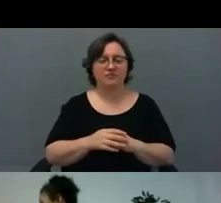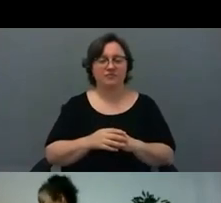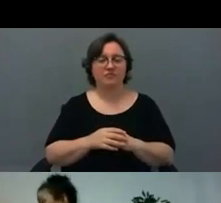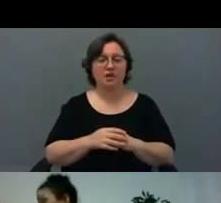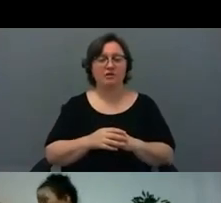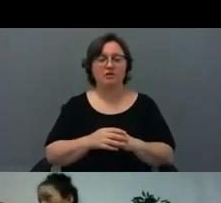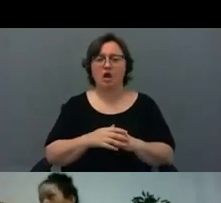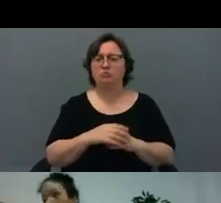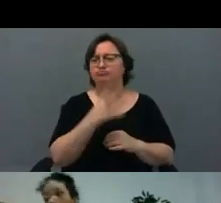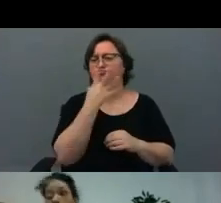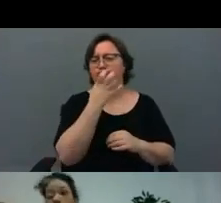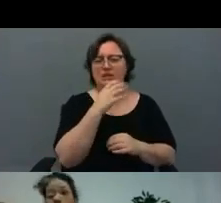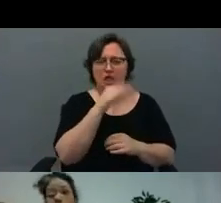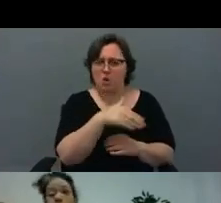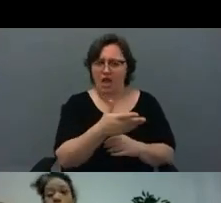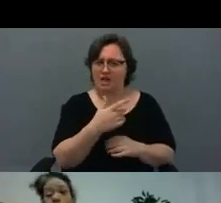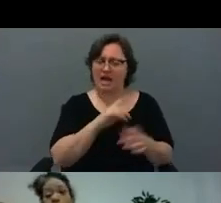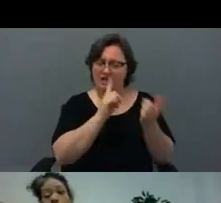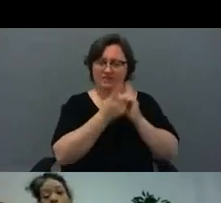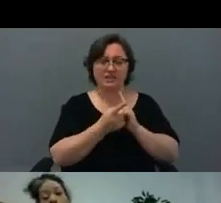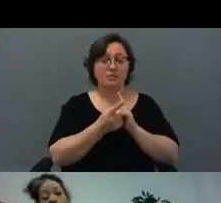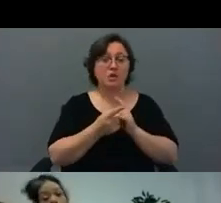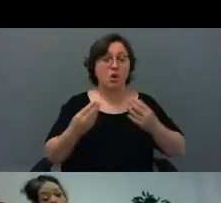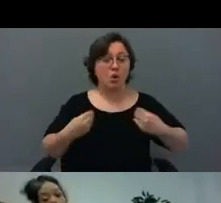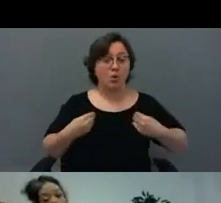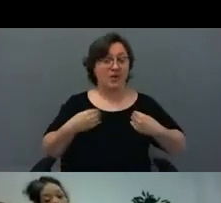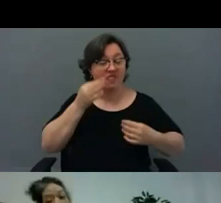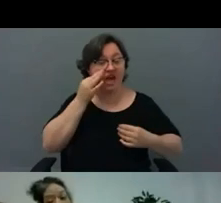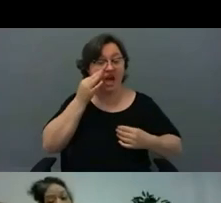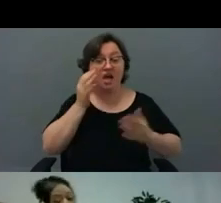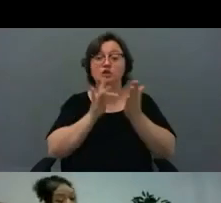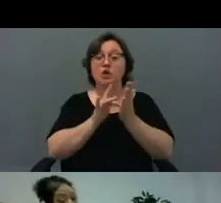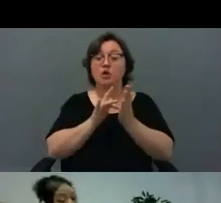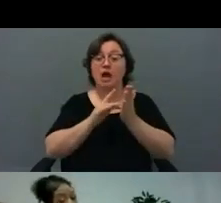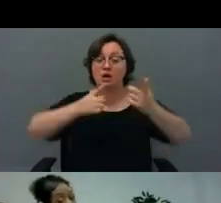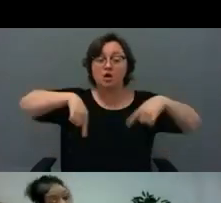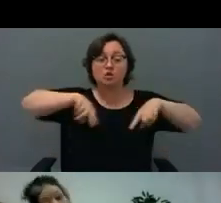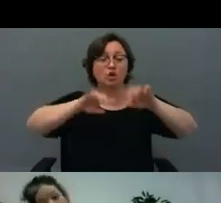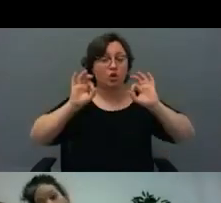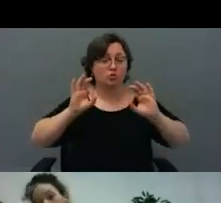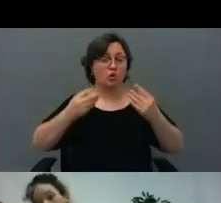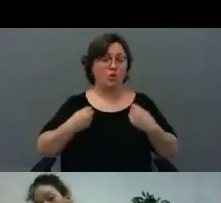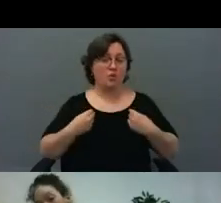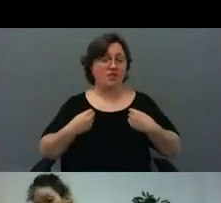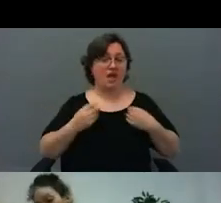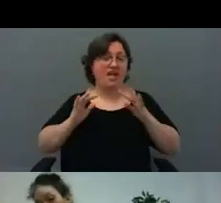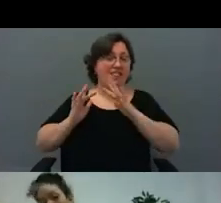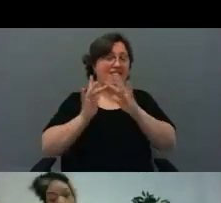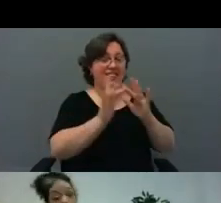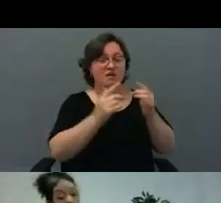Realmente tiene una vida aparte de nosotros con la cual interactuamos con mucha gente y eso también se nota en su